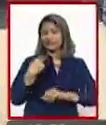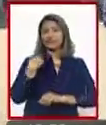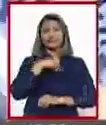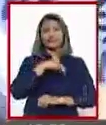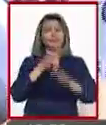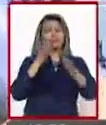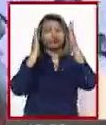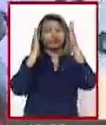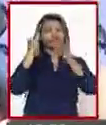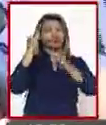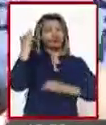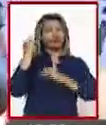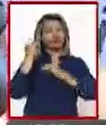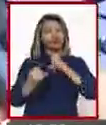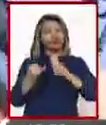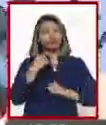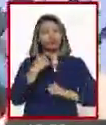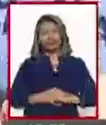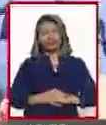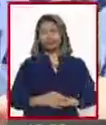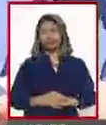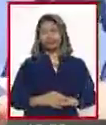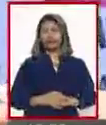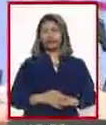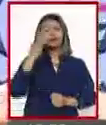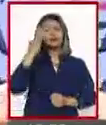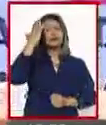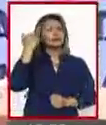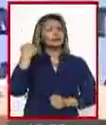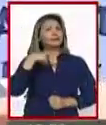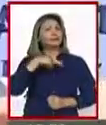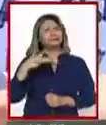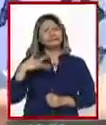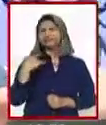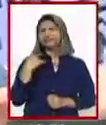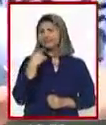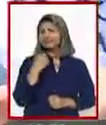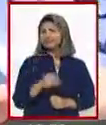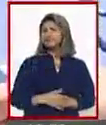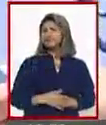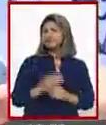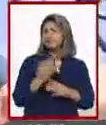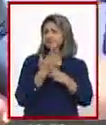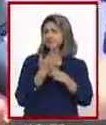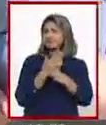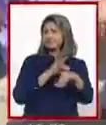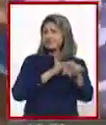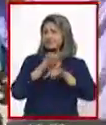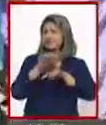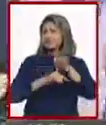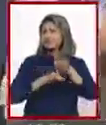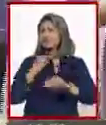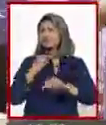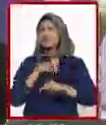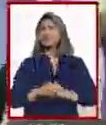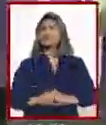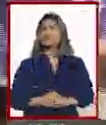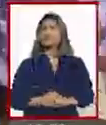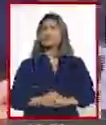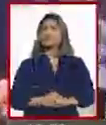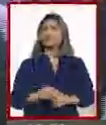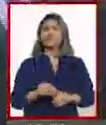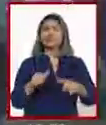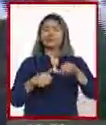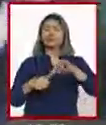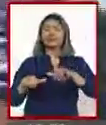vigilia y vamos a ir hasta las últimas consecuencias, porque nosotros nos sentimos sumamente manoseados y traicionados por la